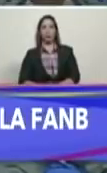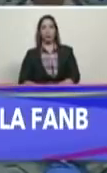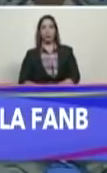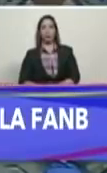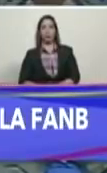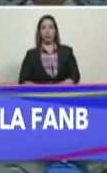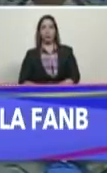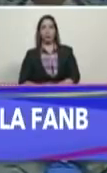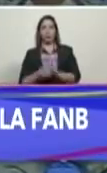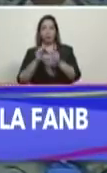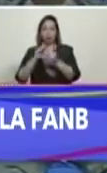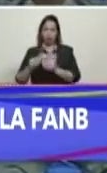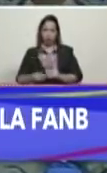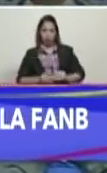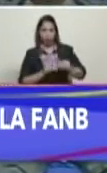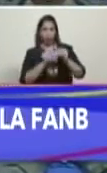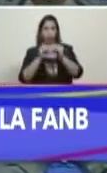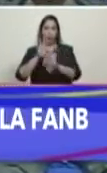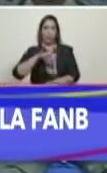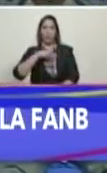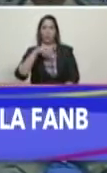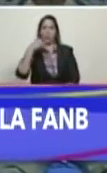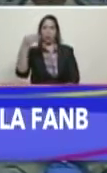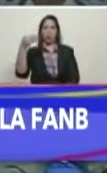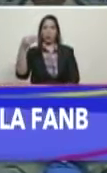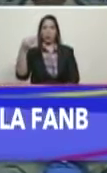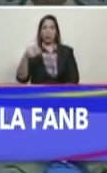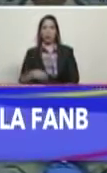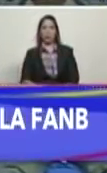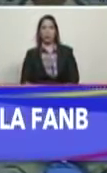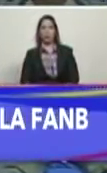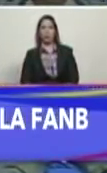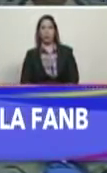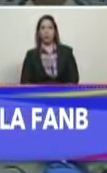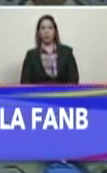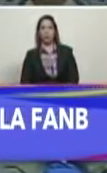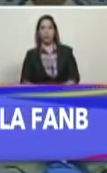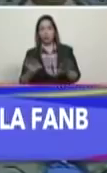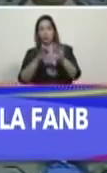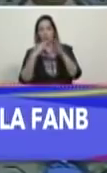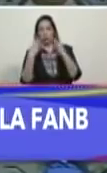de renovación de la esperanza en familia,